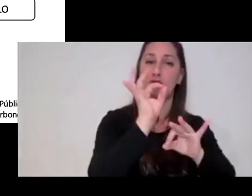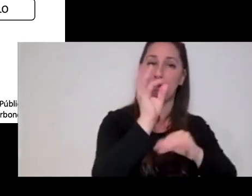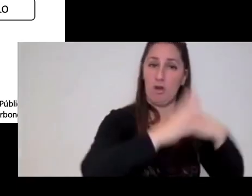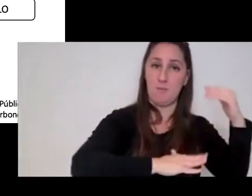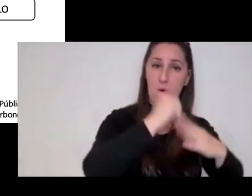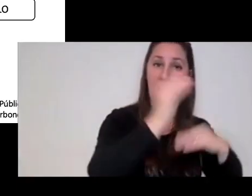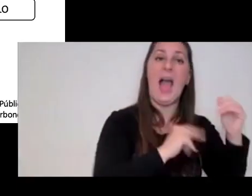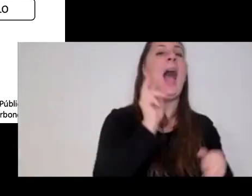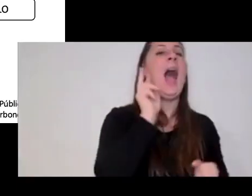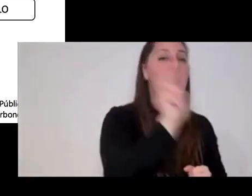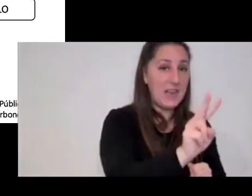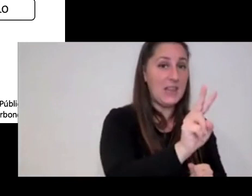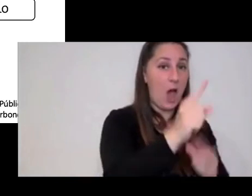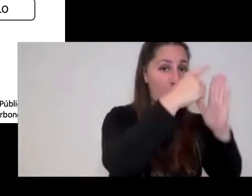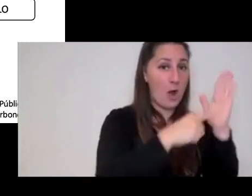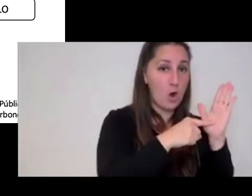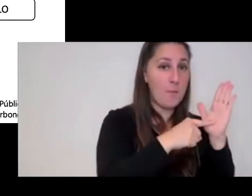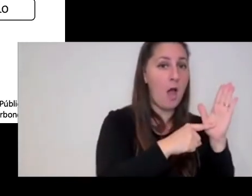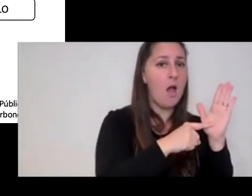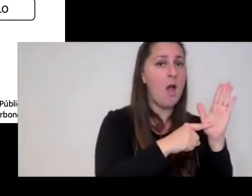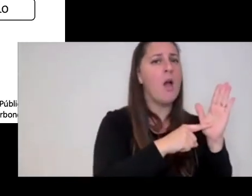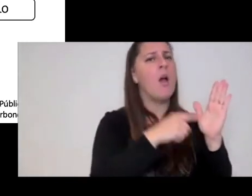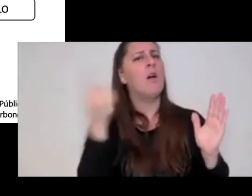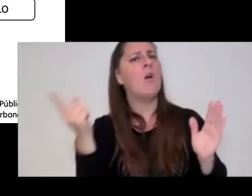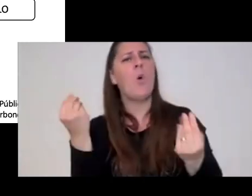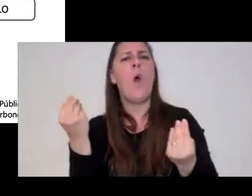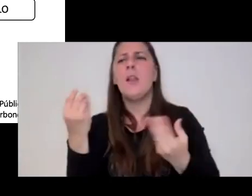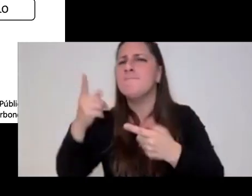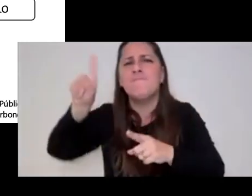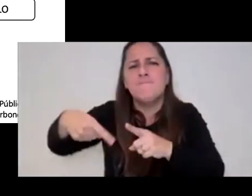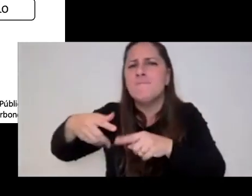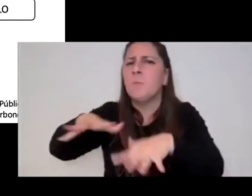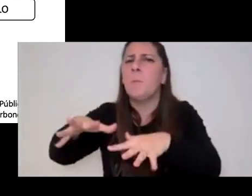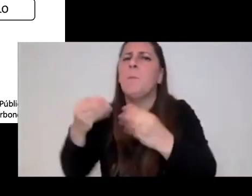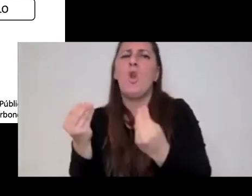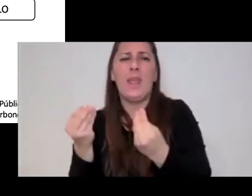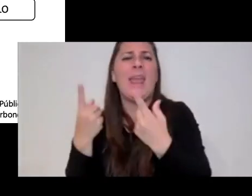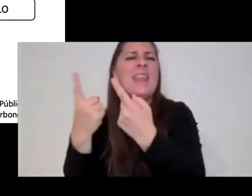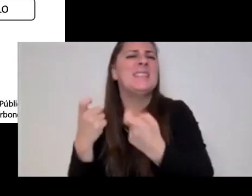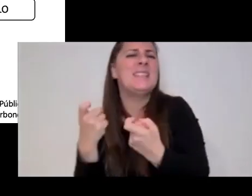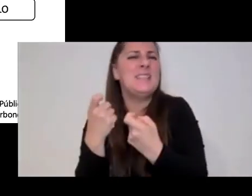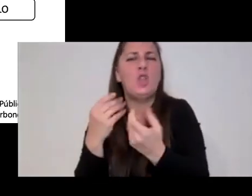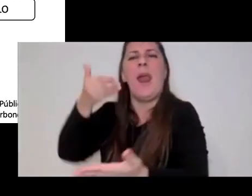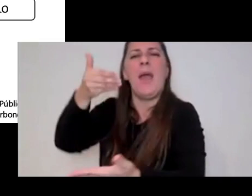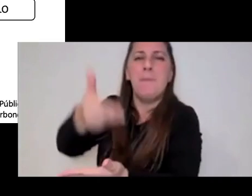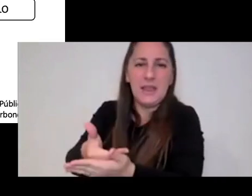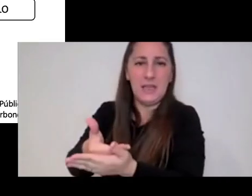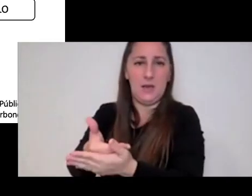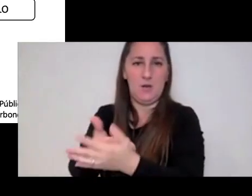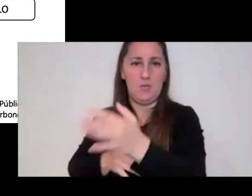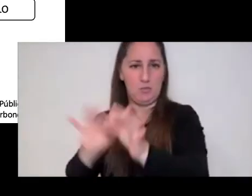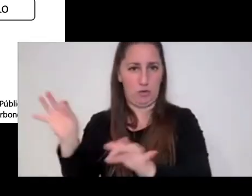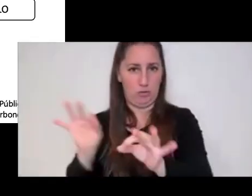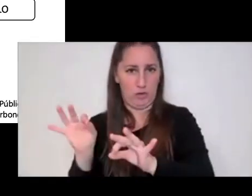esta norma respecto de cuál es el vehículo que voy a utilizar para invertir en el proyecto. Sin querer adelantarme